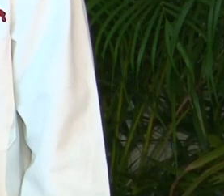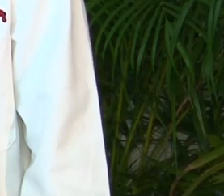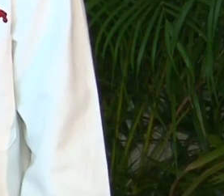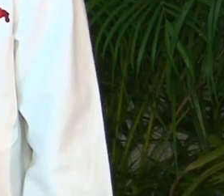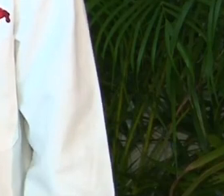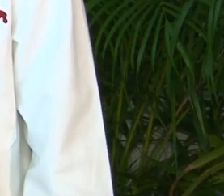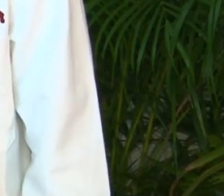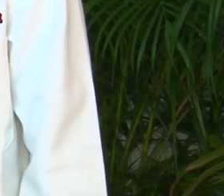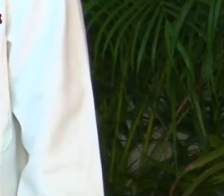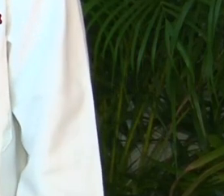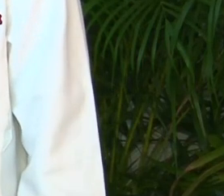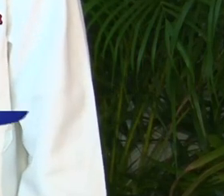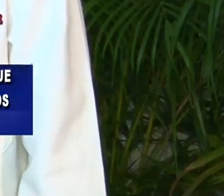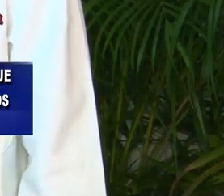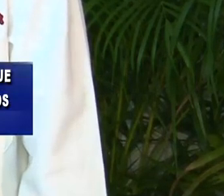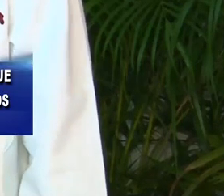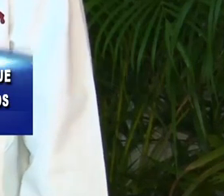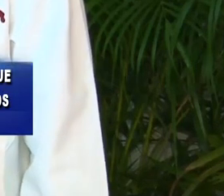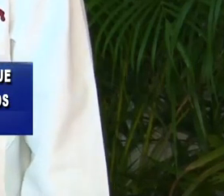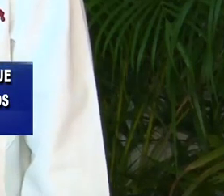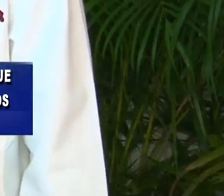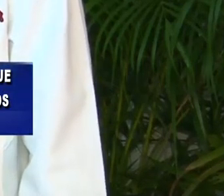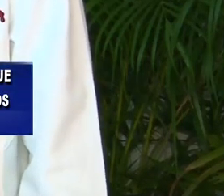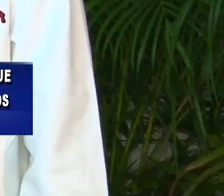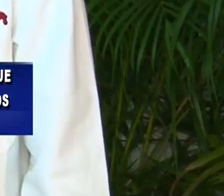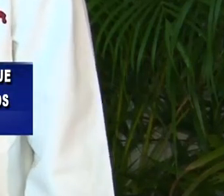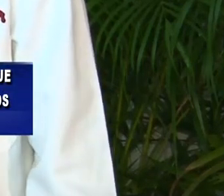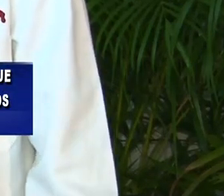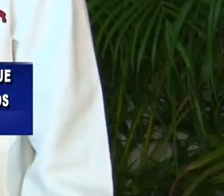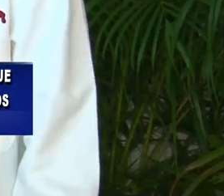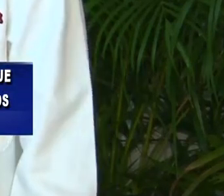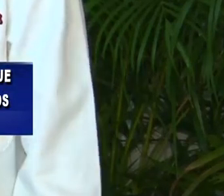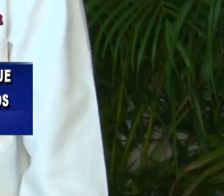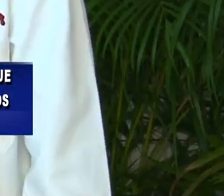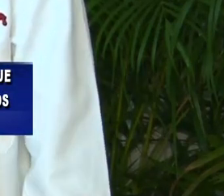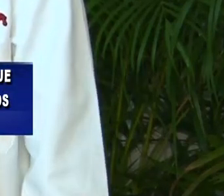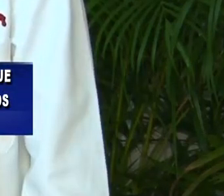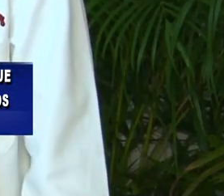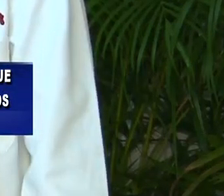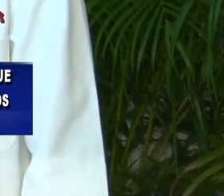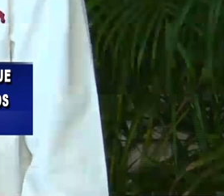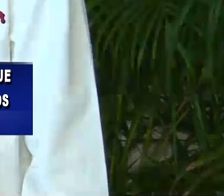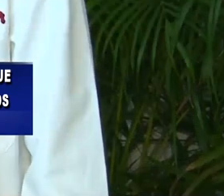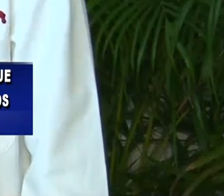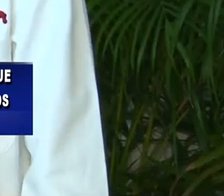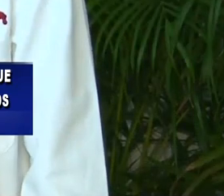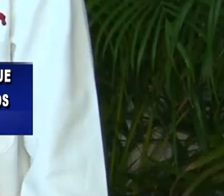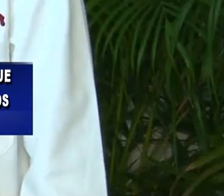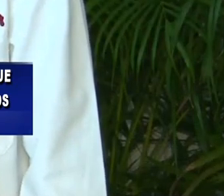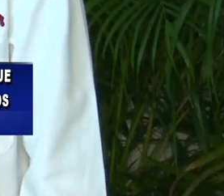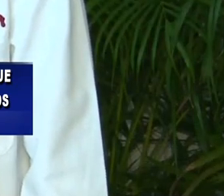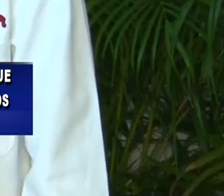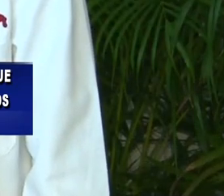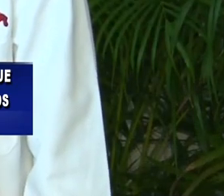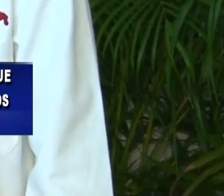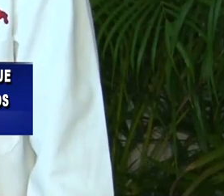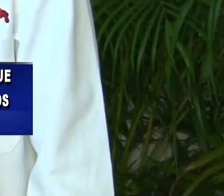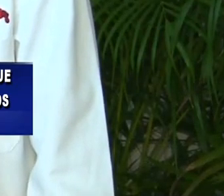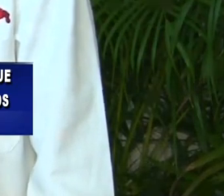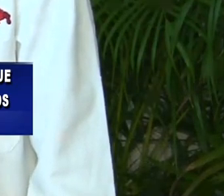a finales del mes de diciembre, empezamos a preparar nuestro plan de enfrentamiento y